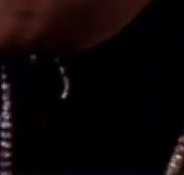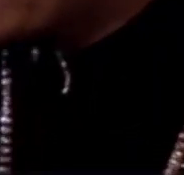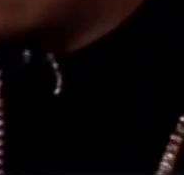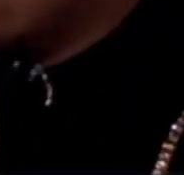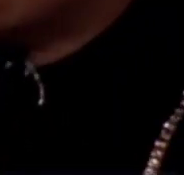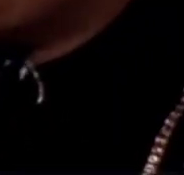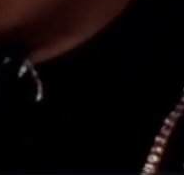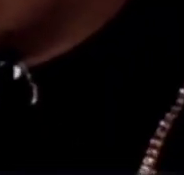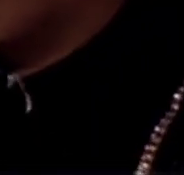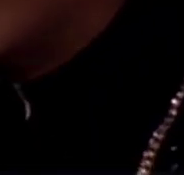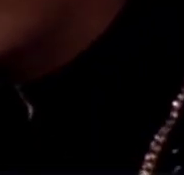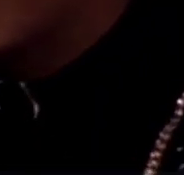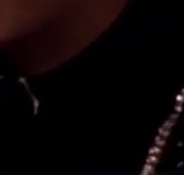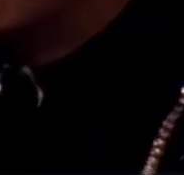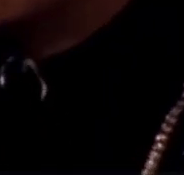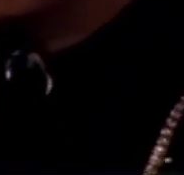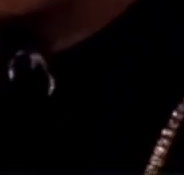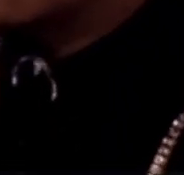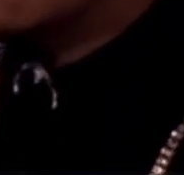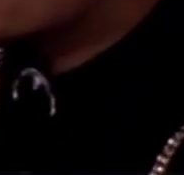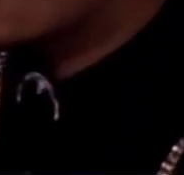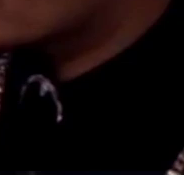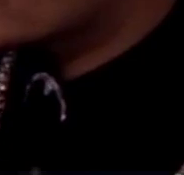Y la vida con dolor.